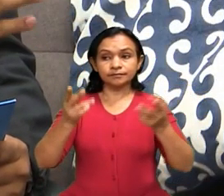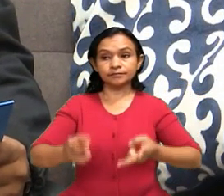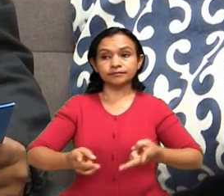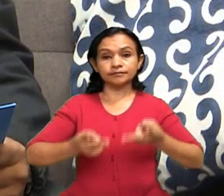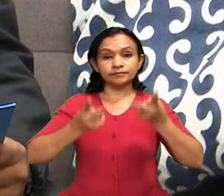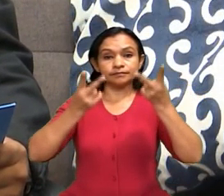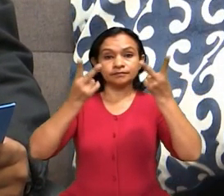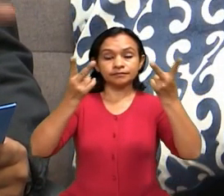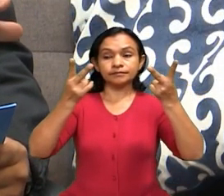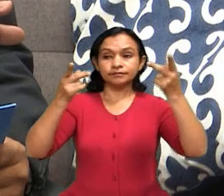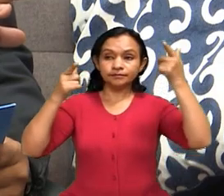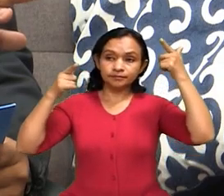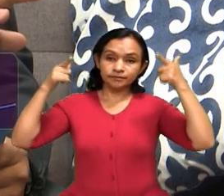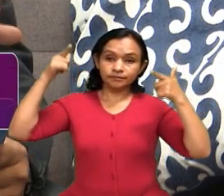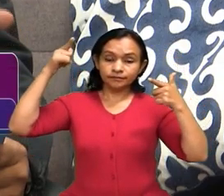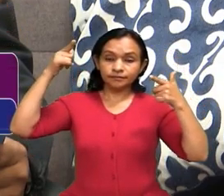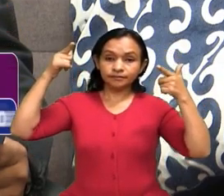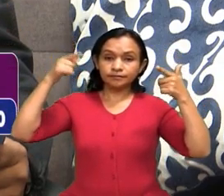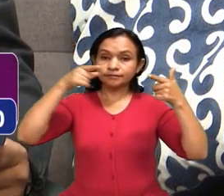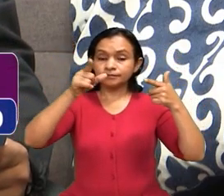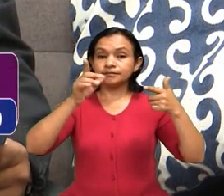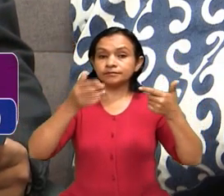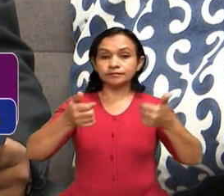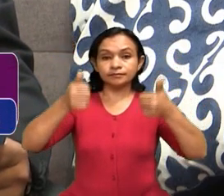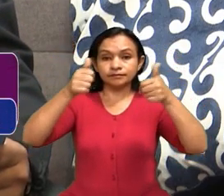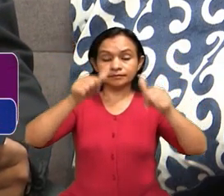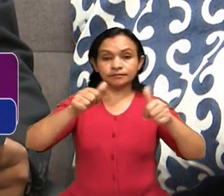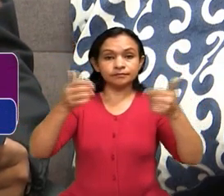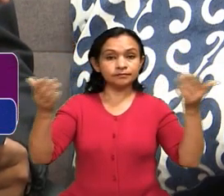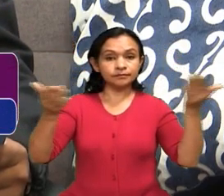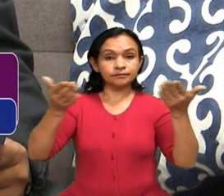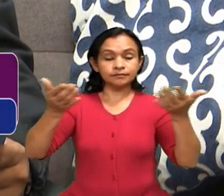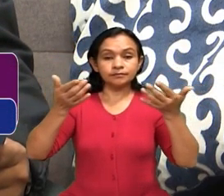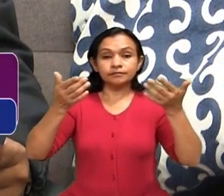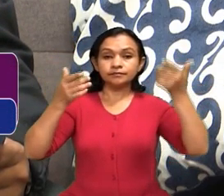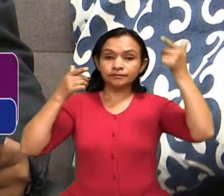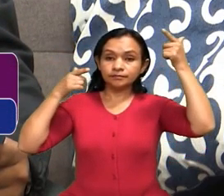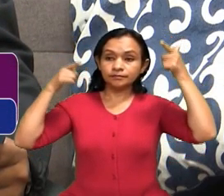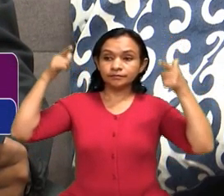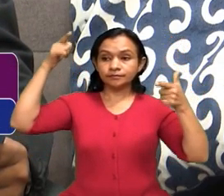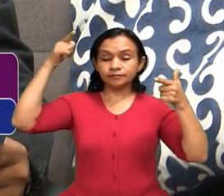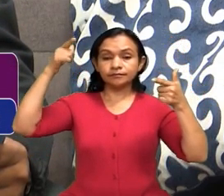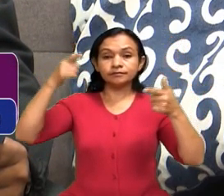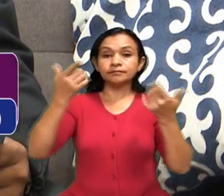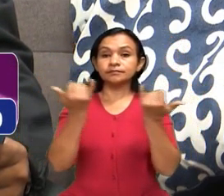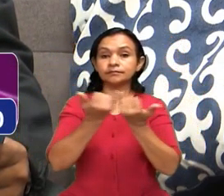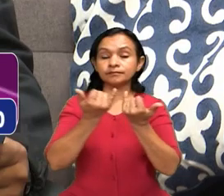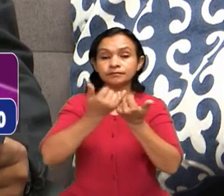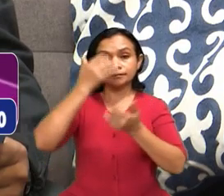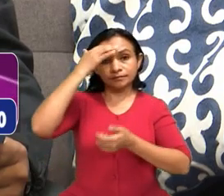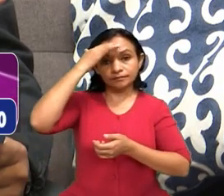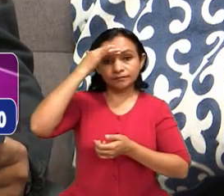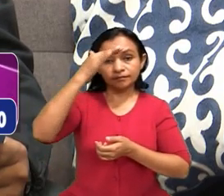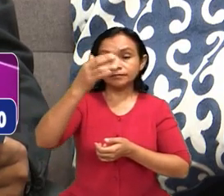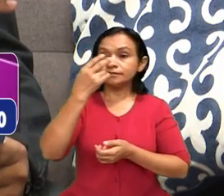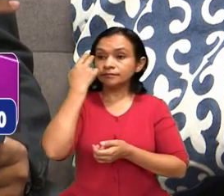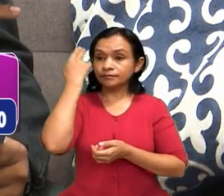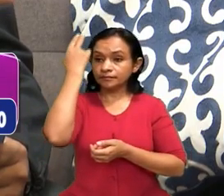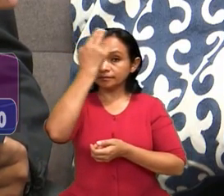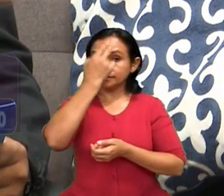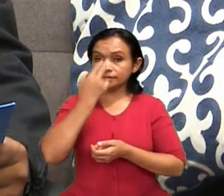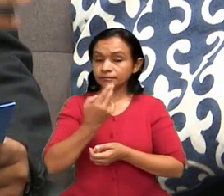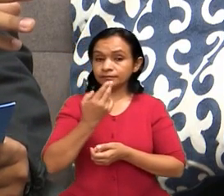Sandino lo determinó. Y usted mencionaba la influencia de Sandino de parte de la Revolución Mexicana y en ese sentido le pregunto, Sandino